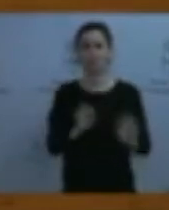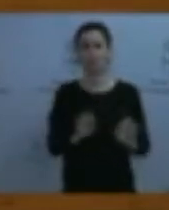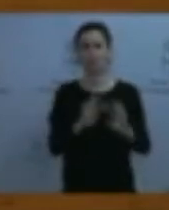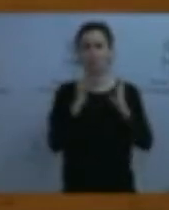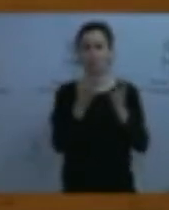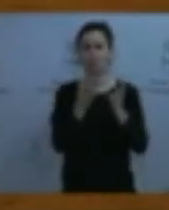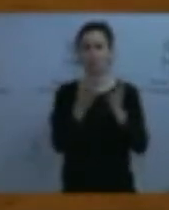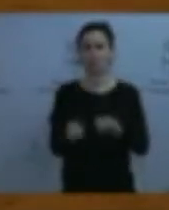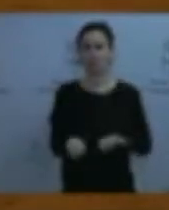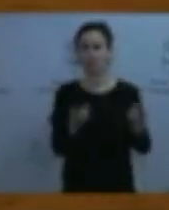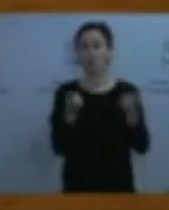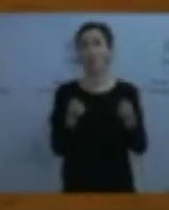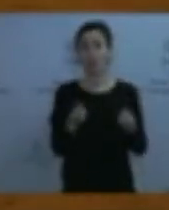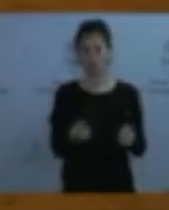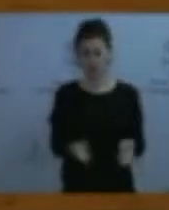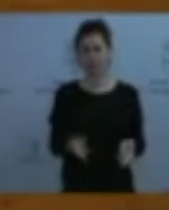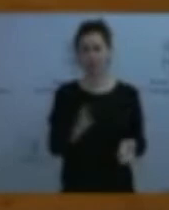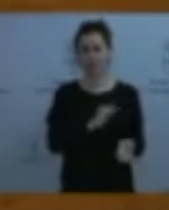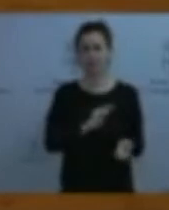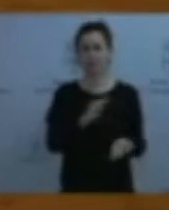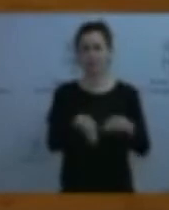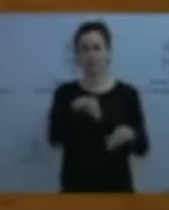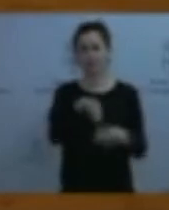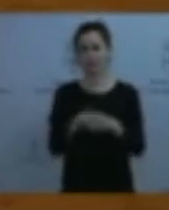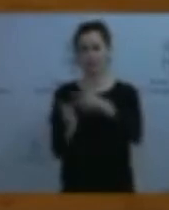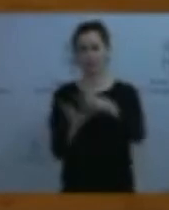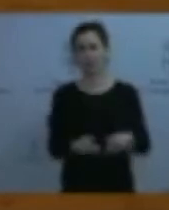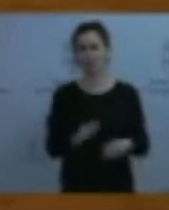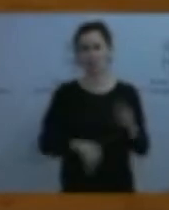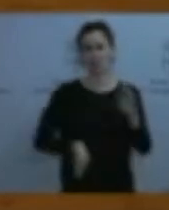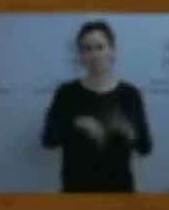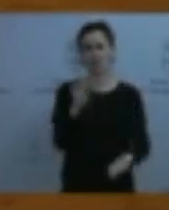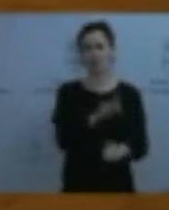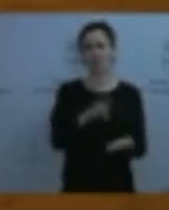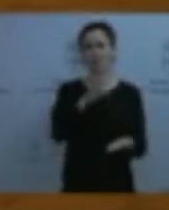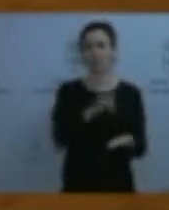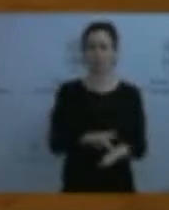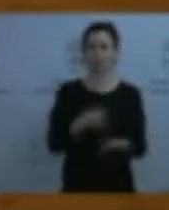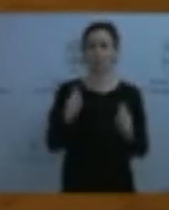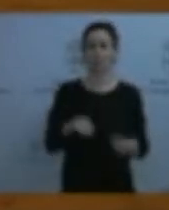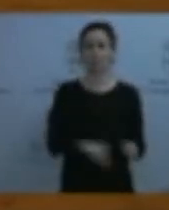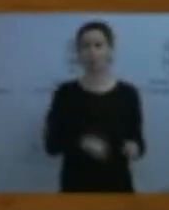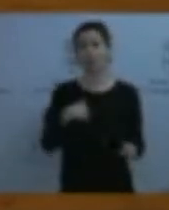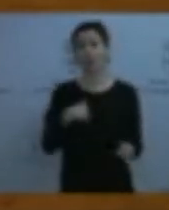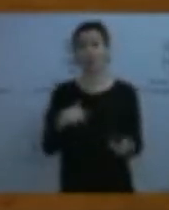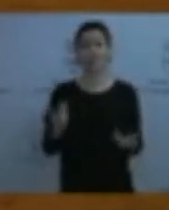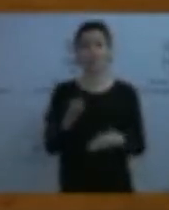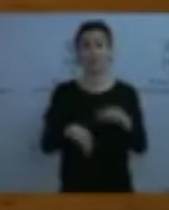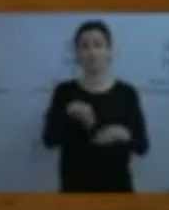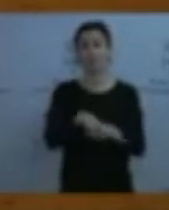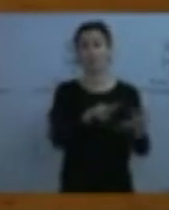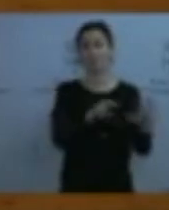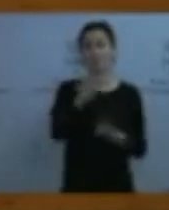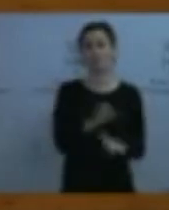se necesitaba un número de votación en el censo que es mayor que el número que votan en las elecciones generales, ¿no? Un 7%, cuando están